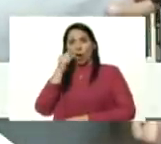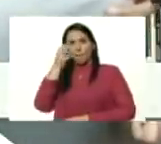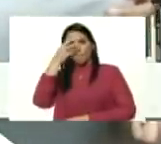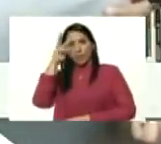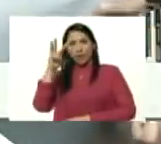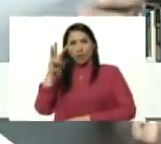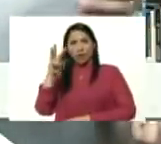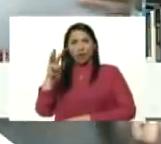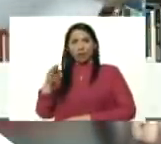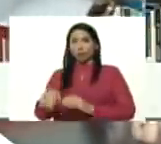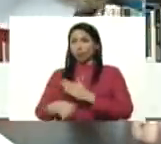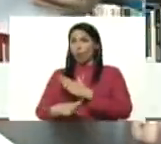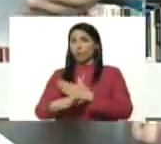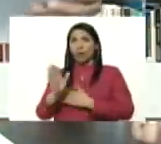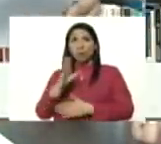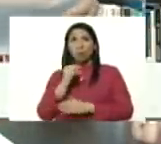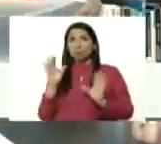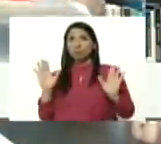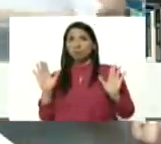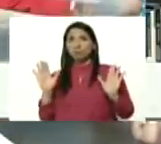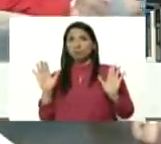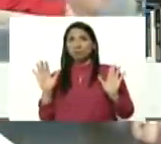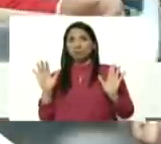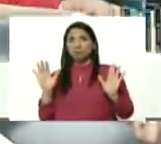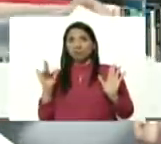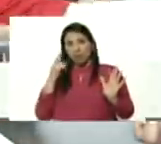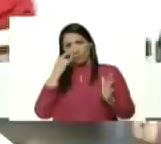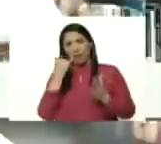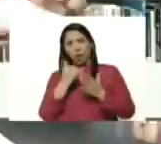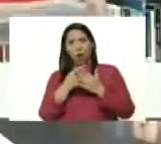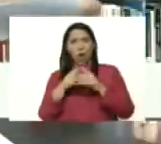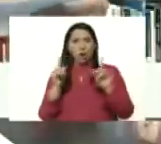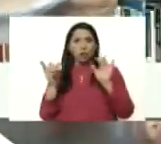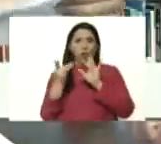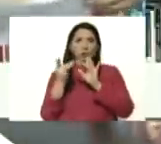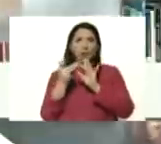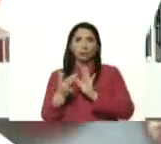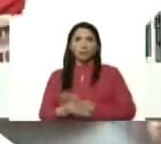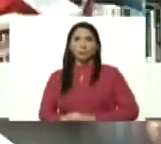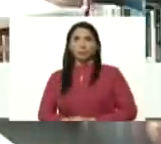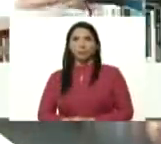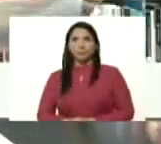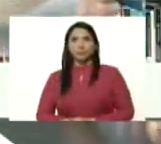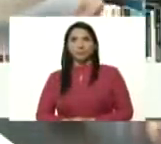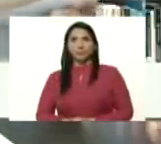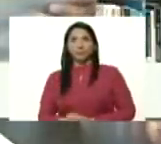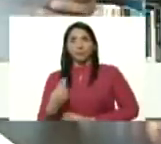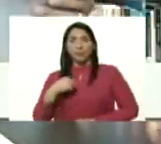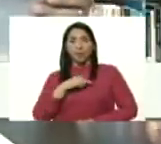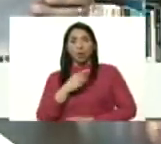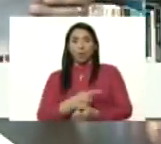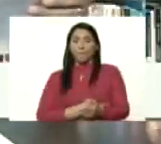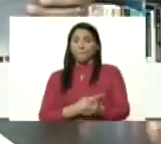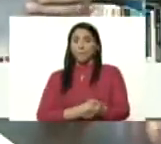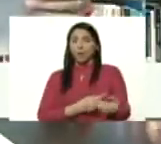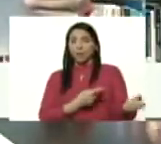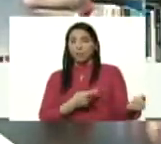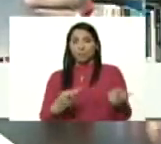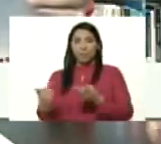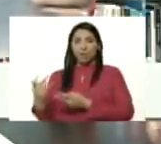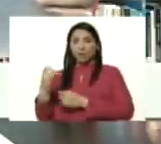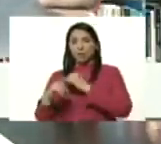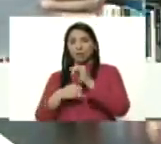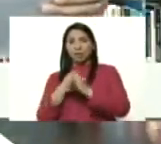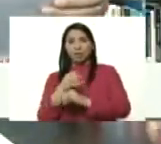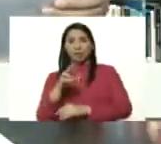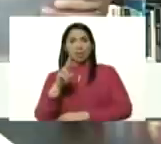¿Todavía no? Bueno, vamos a ver a nuestros hermanos invitados internacionales.